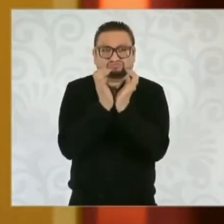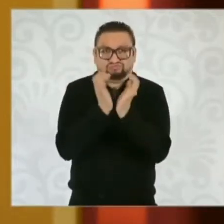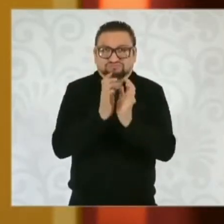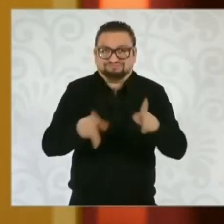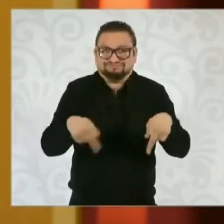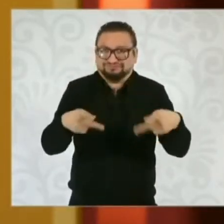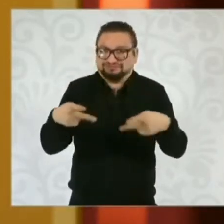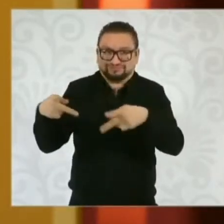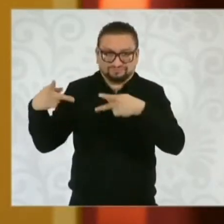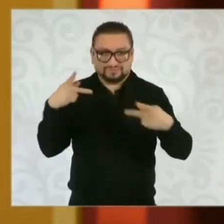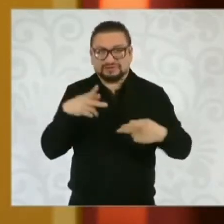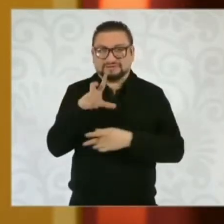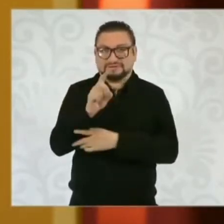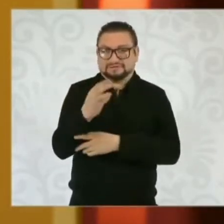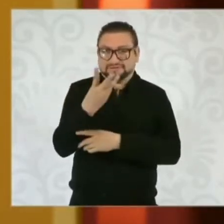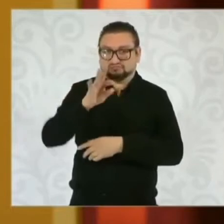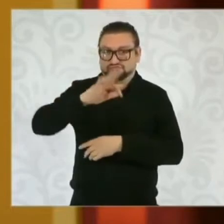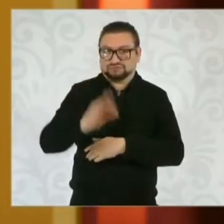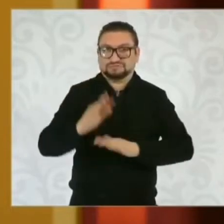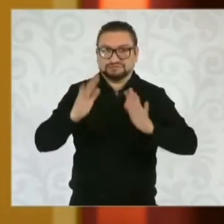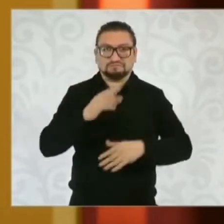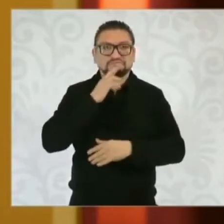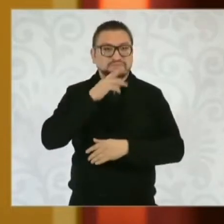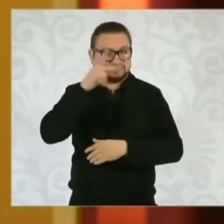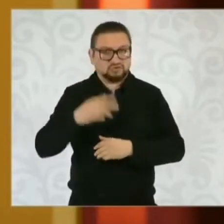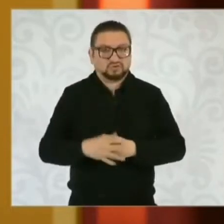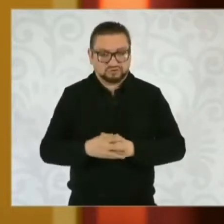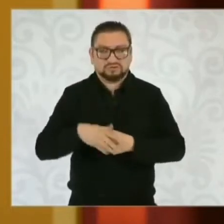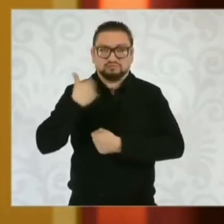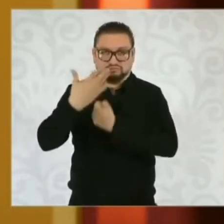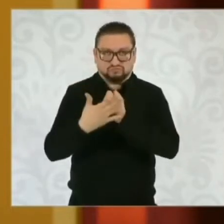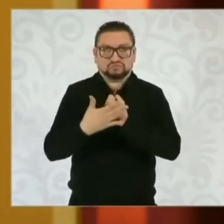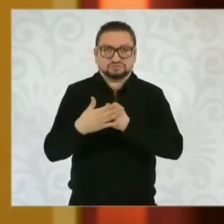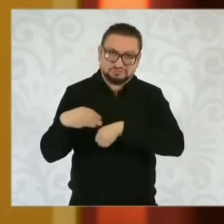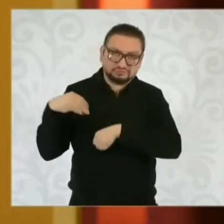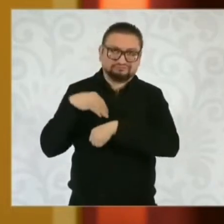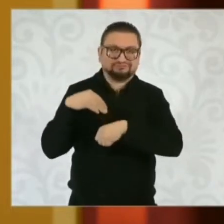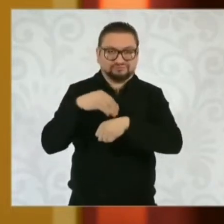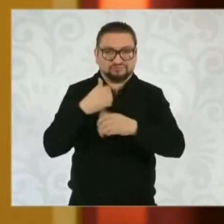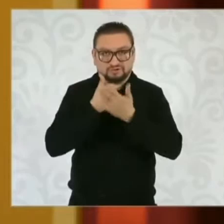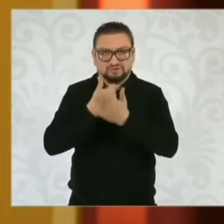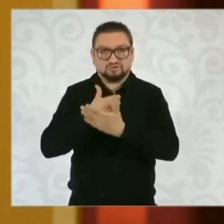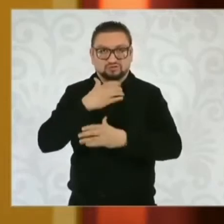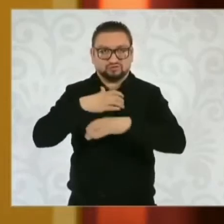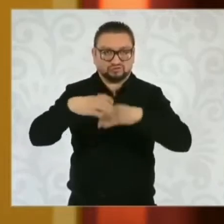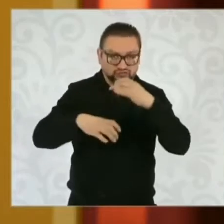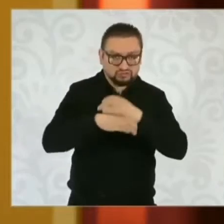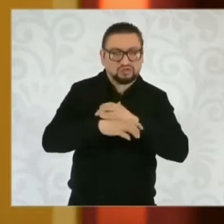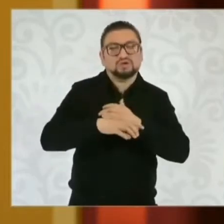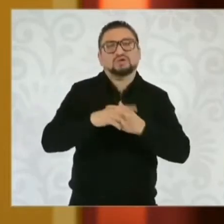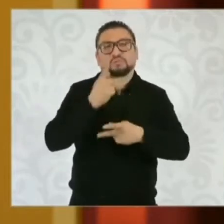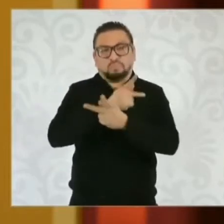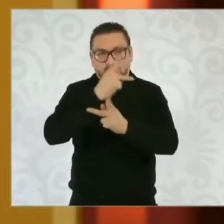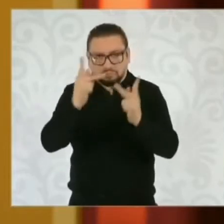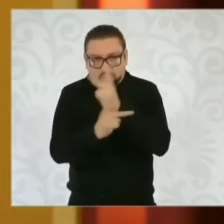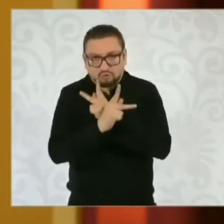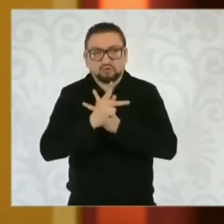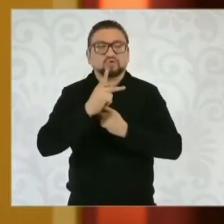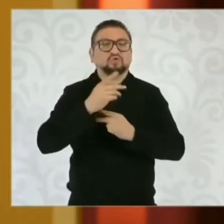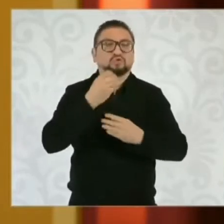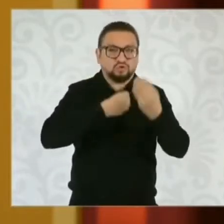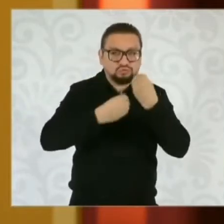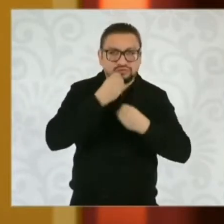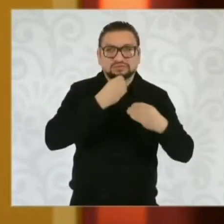en un 33% y le vamos a incorporar perecederos, otros productos básicos a